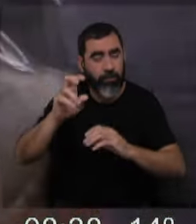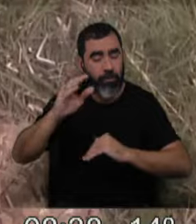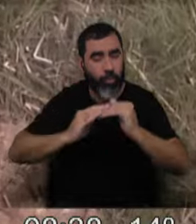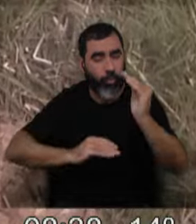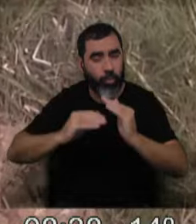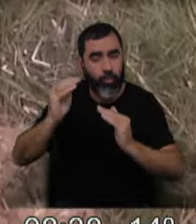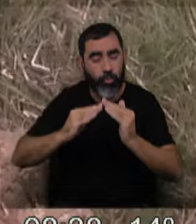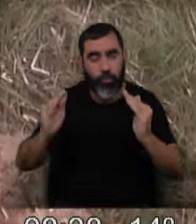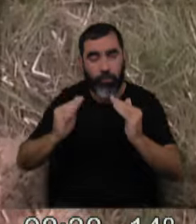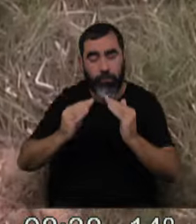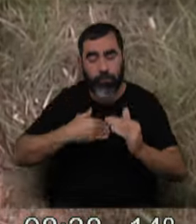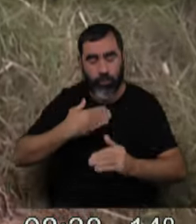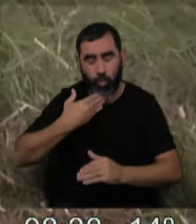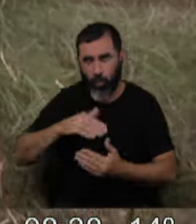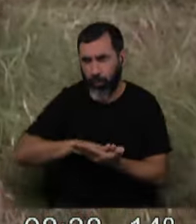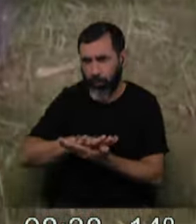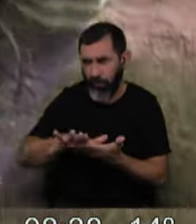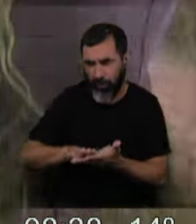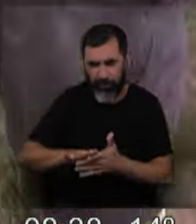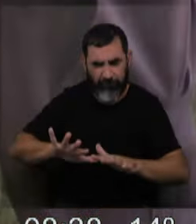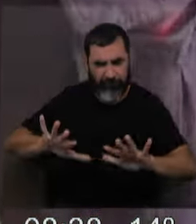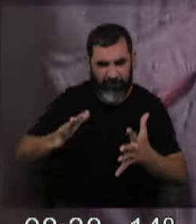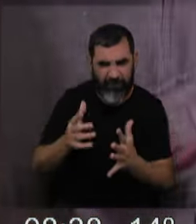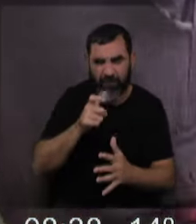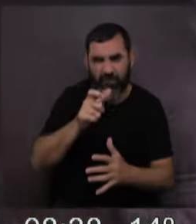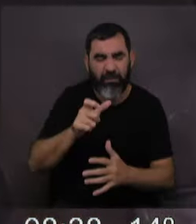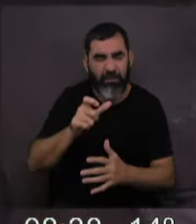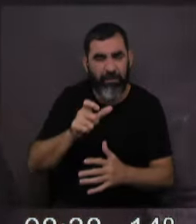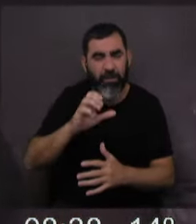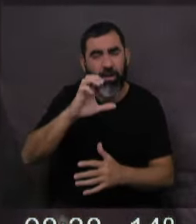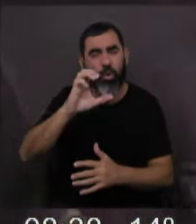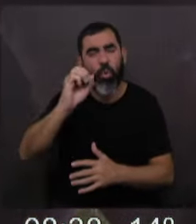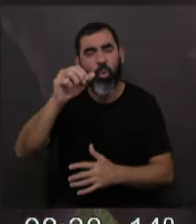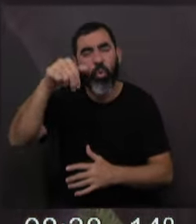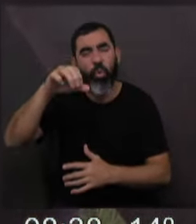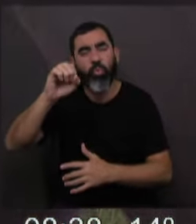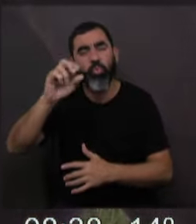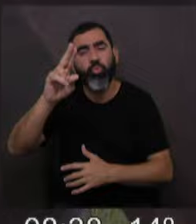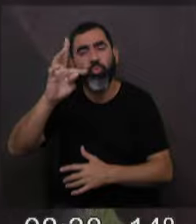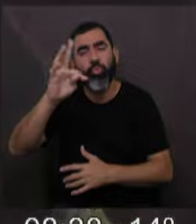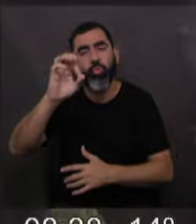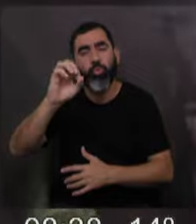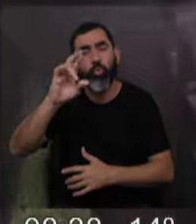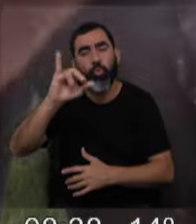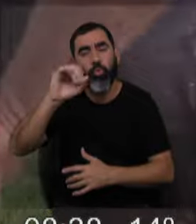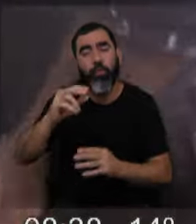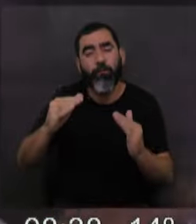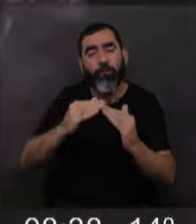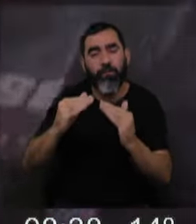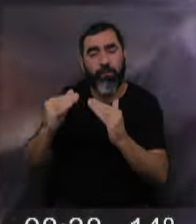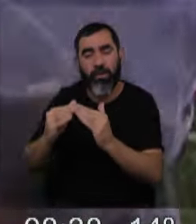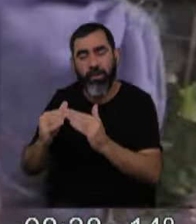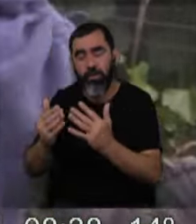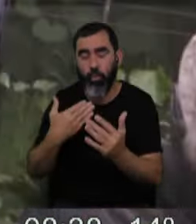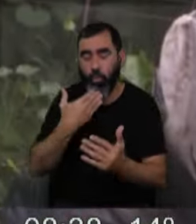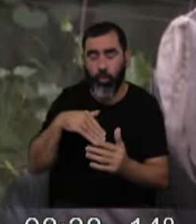vivienda. Yo no entendía nada. ¿Qué es un consultorio? ¿Qué quiere decir consultorio de vivienda? ¿Qué me estás diciendo? ¿Me hubieras venido a poner un consultorio en mi casa?